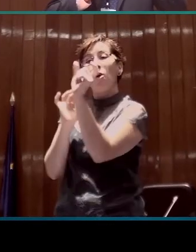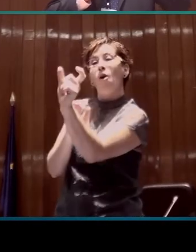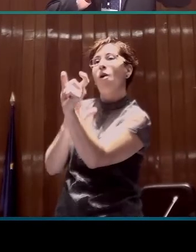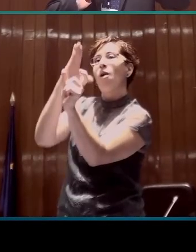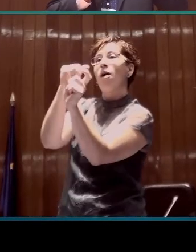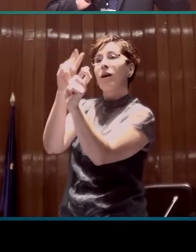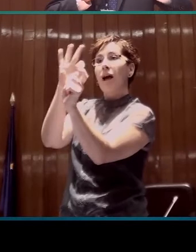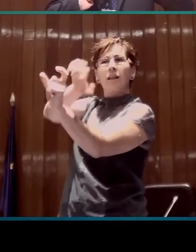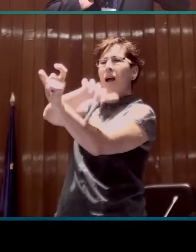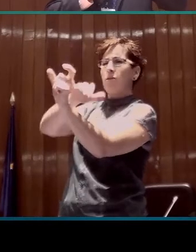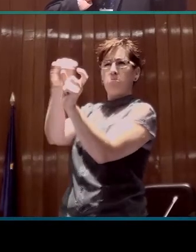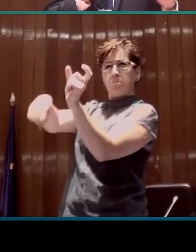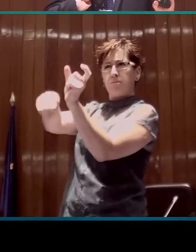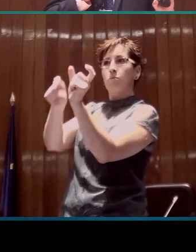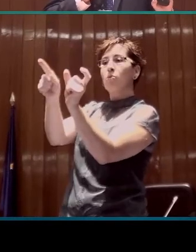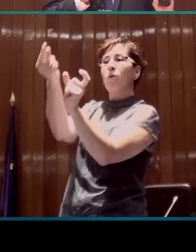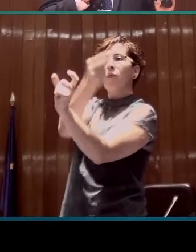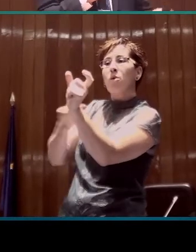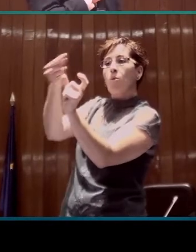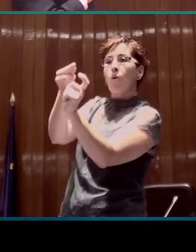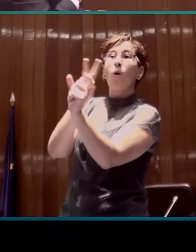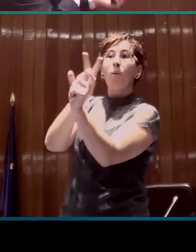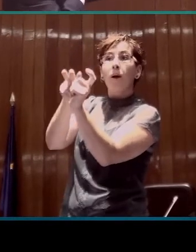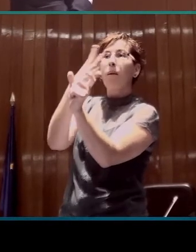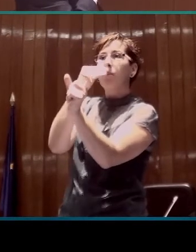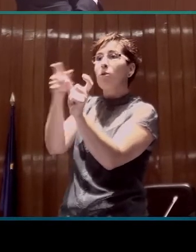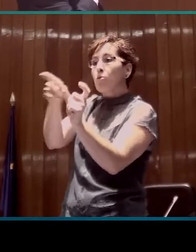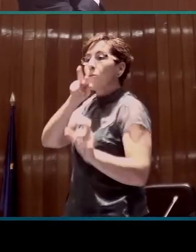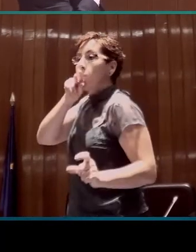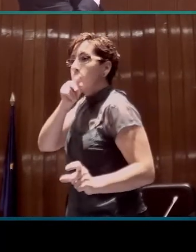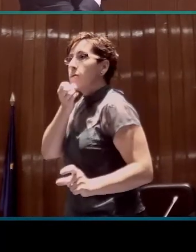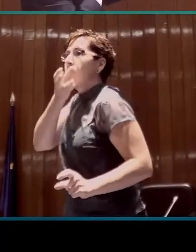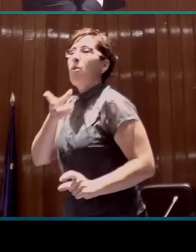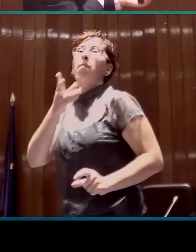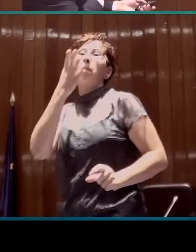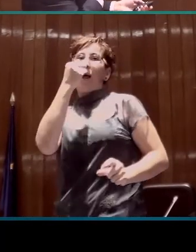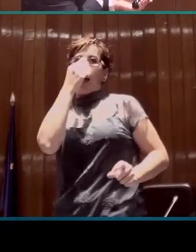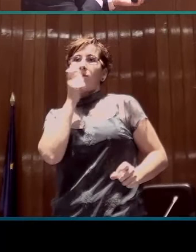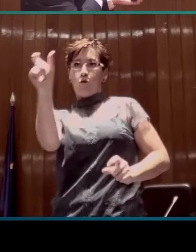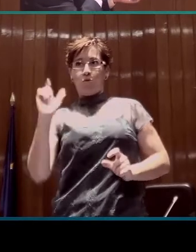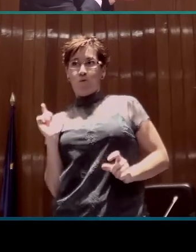Tú mira a perro y dime perro, ¿vale? Tenemos,